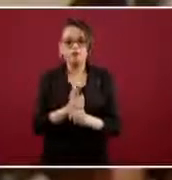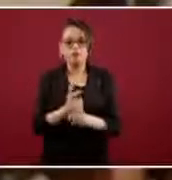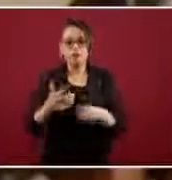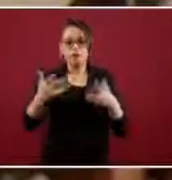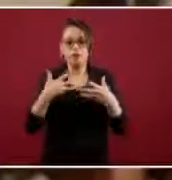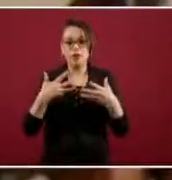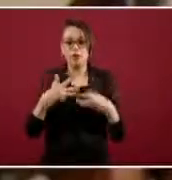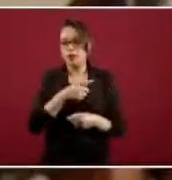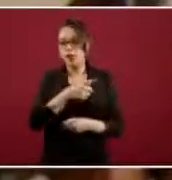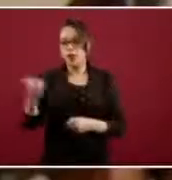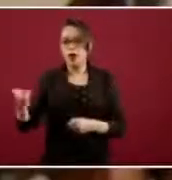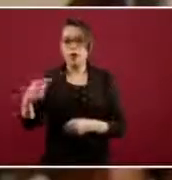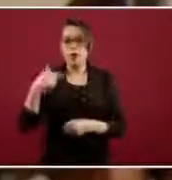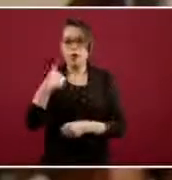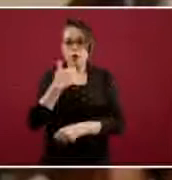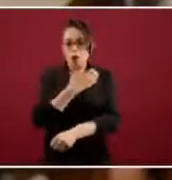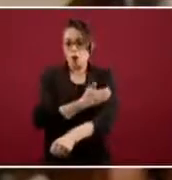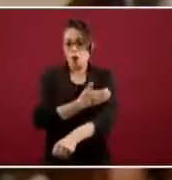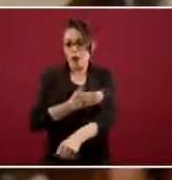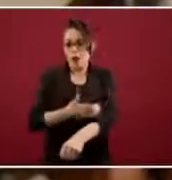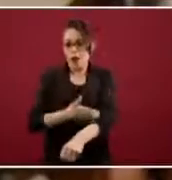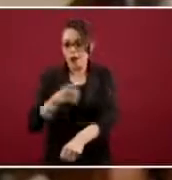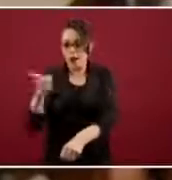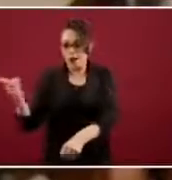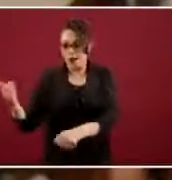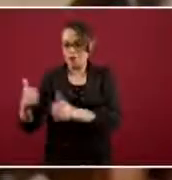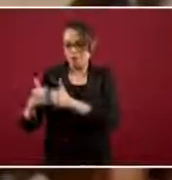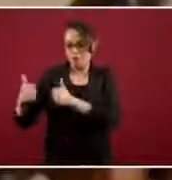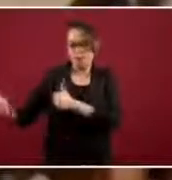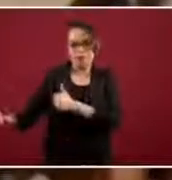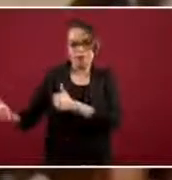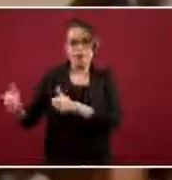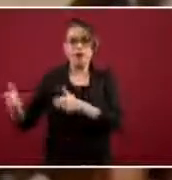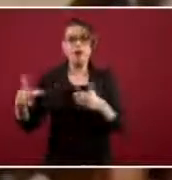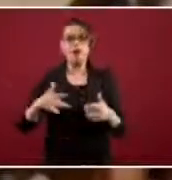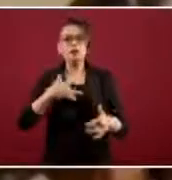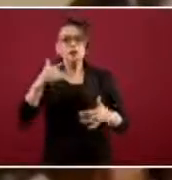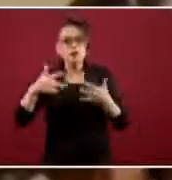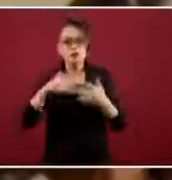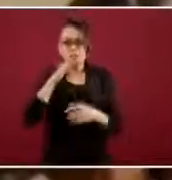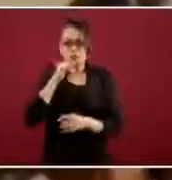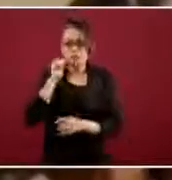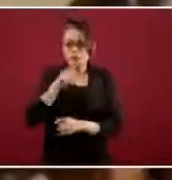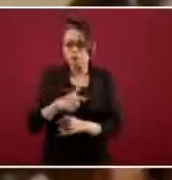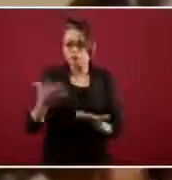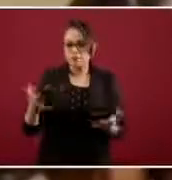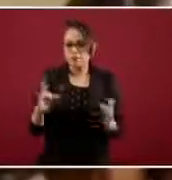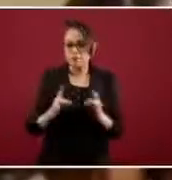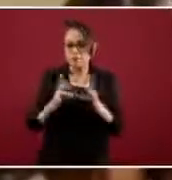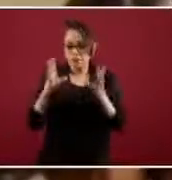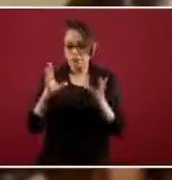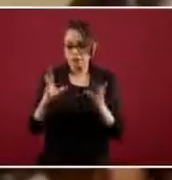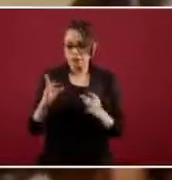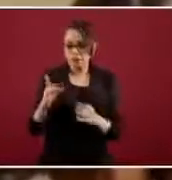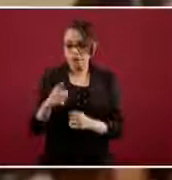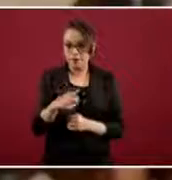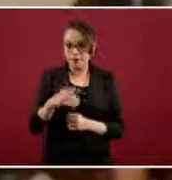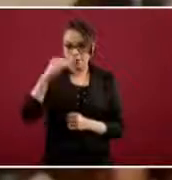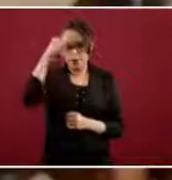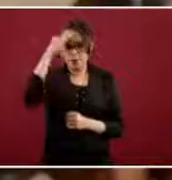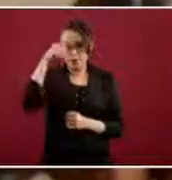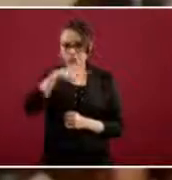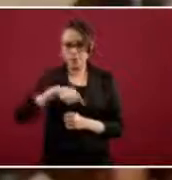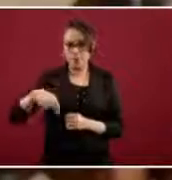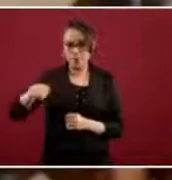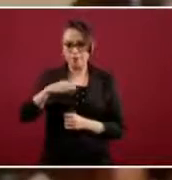con síntomas? El gobierno se le apoya, le hacen un seguimiento pensando en que la mayoría de los compañeros periodistas